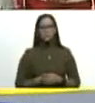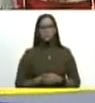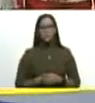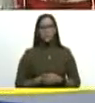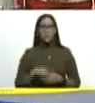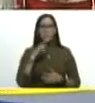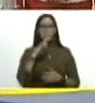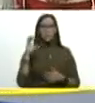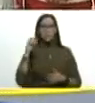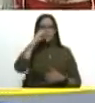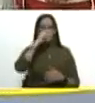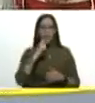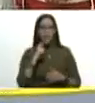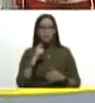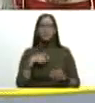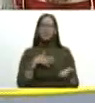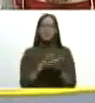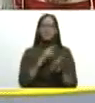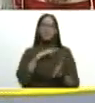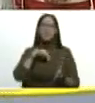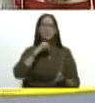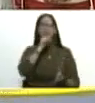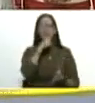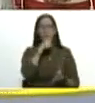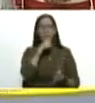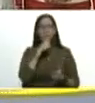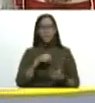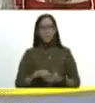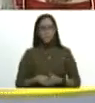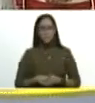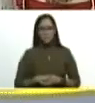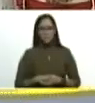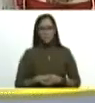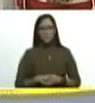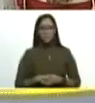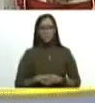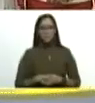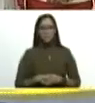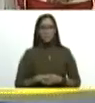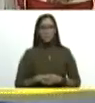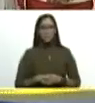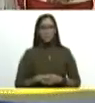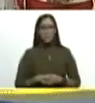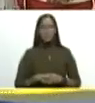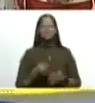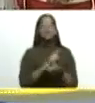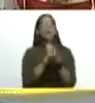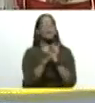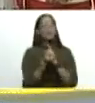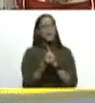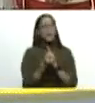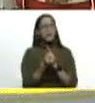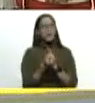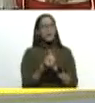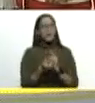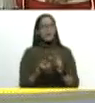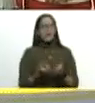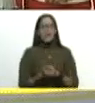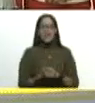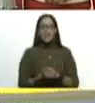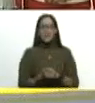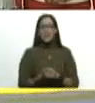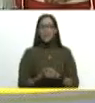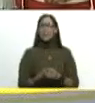Hace 200 años le pasó a nuestros abuelos, a nuestras abuelas, y se convirtieron en la generación